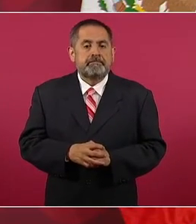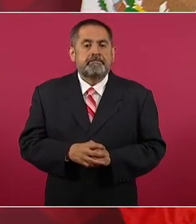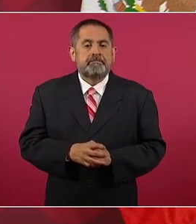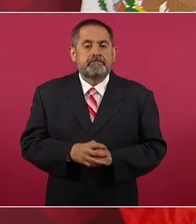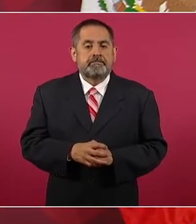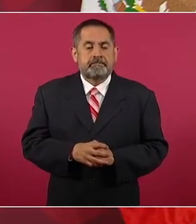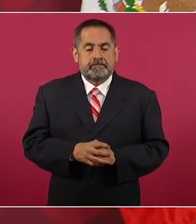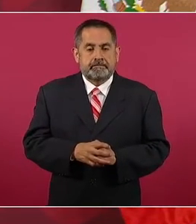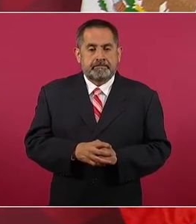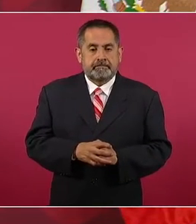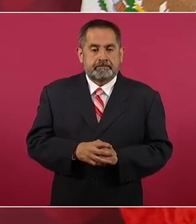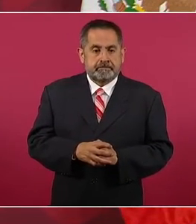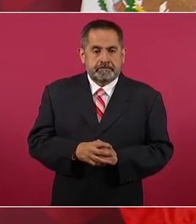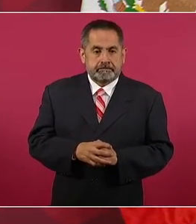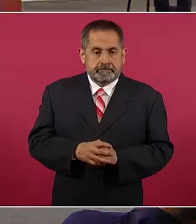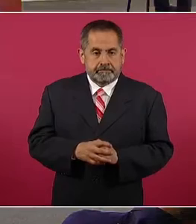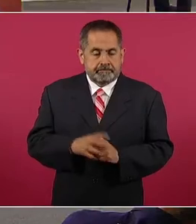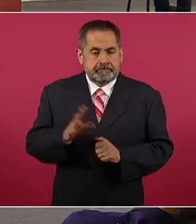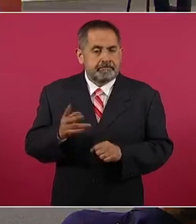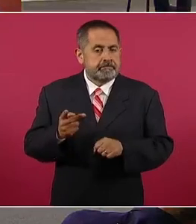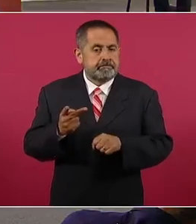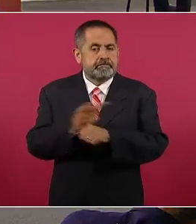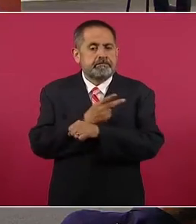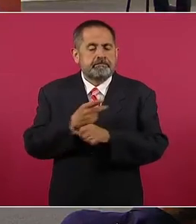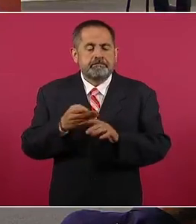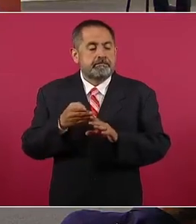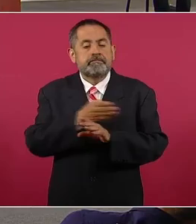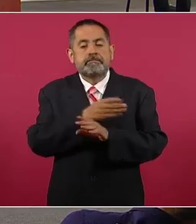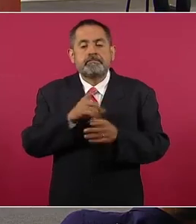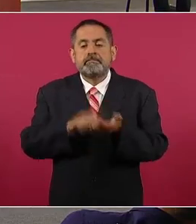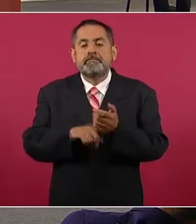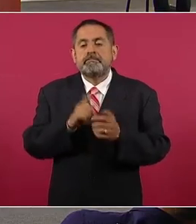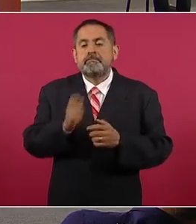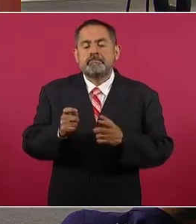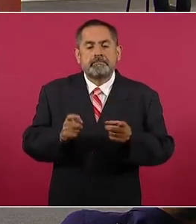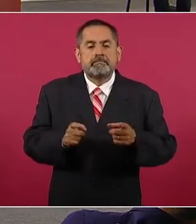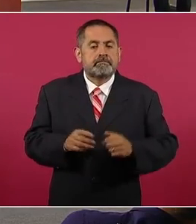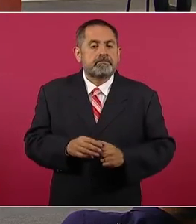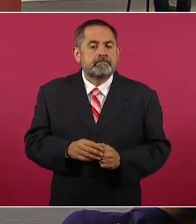se enfrentó el problema de la